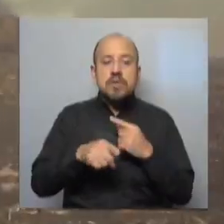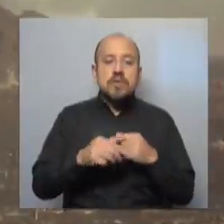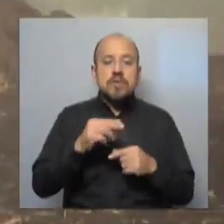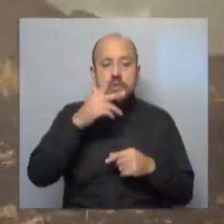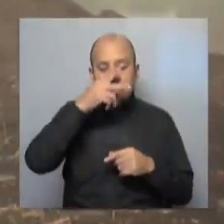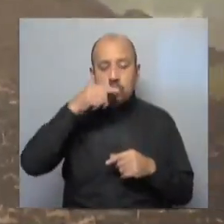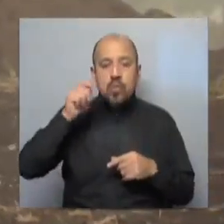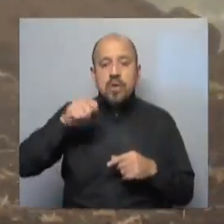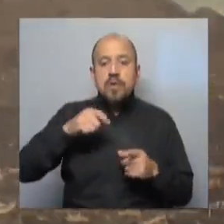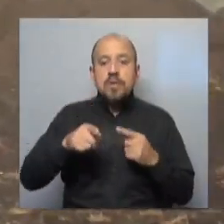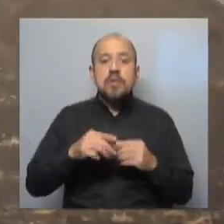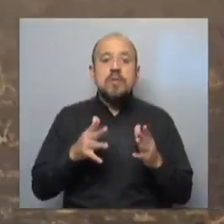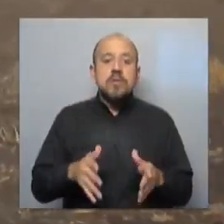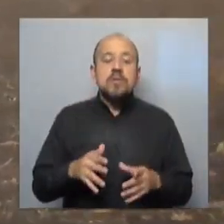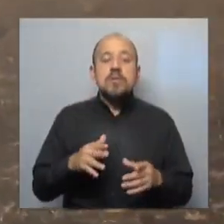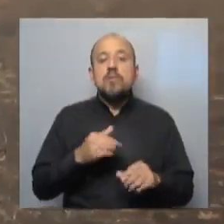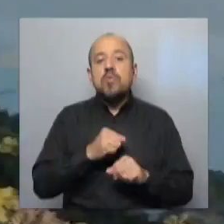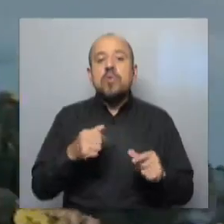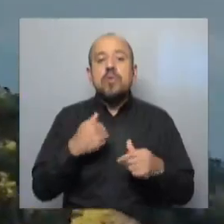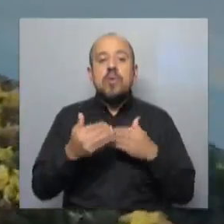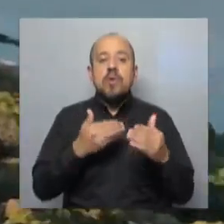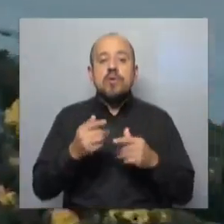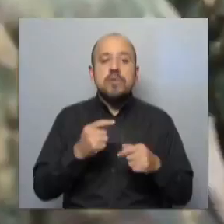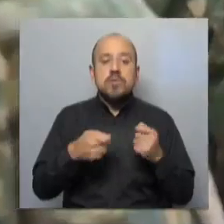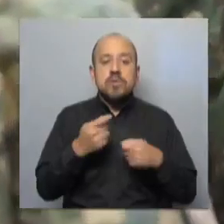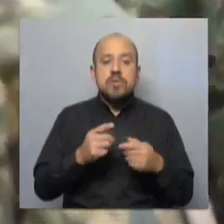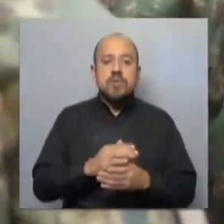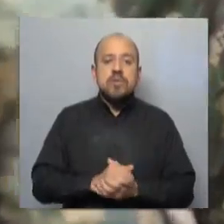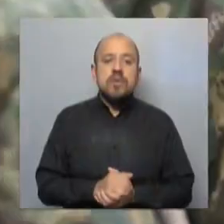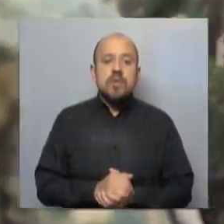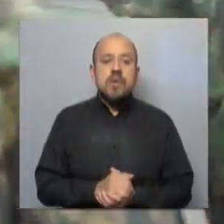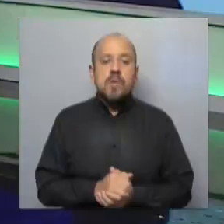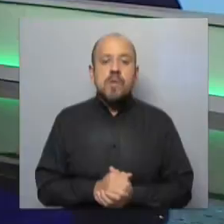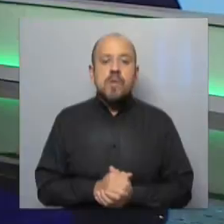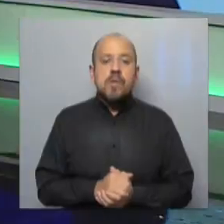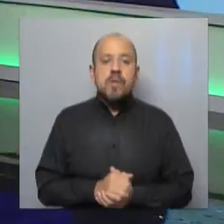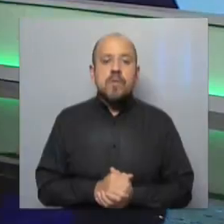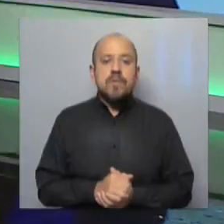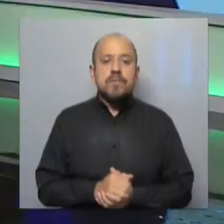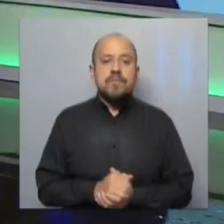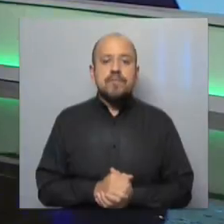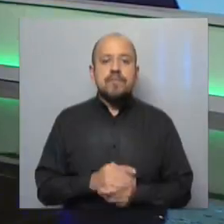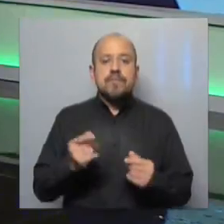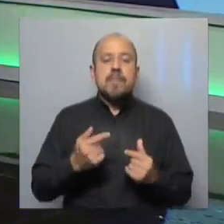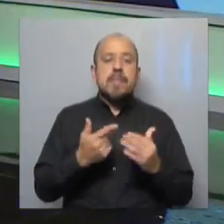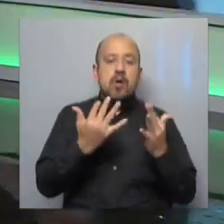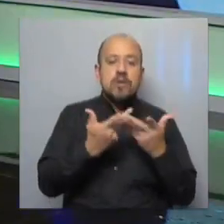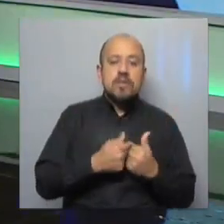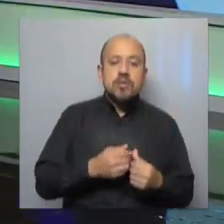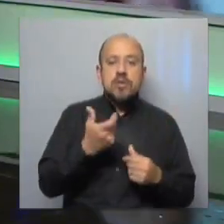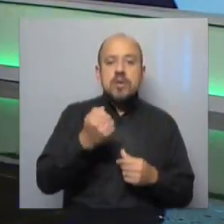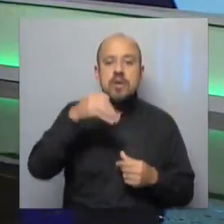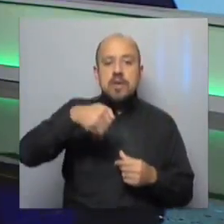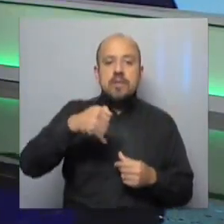agregó que la misma sólo podrá terminar en una mesa de negociación la organización amnistía internacional